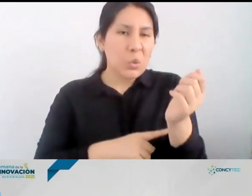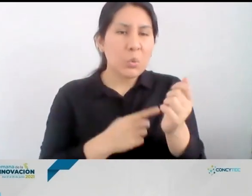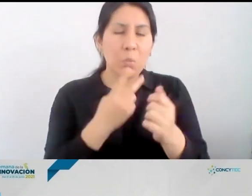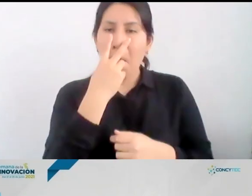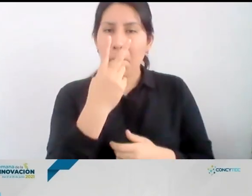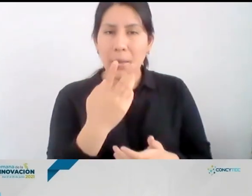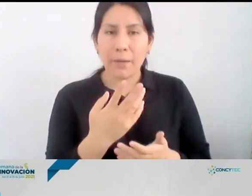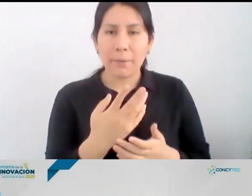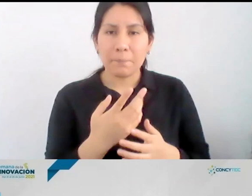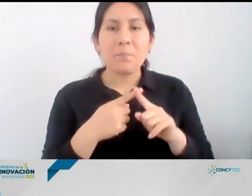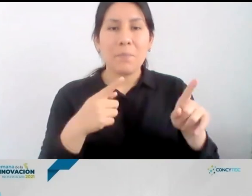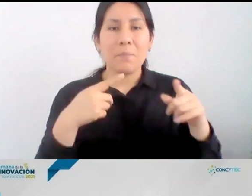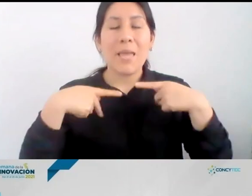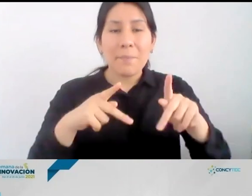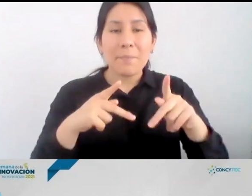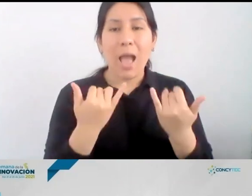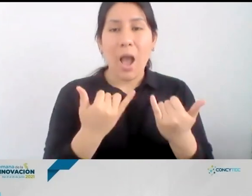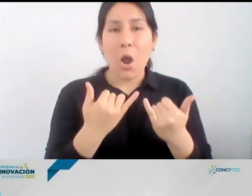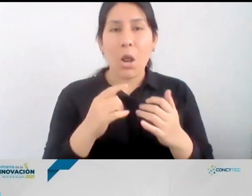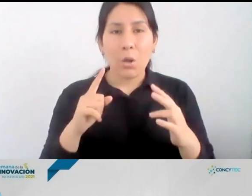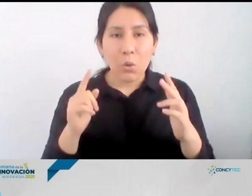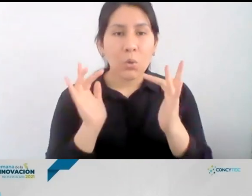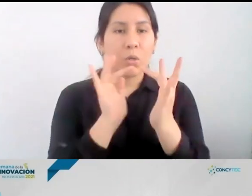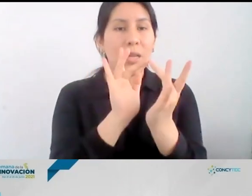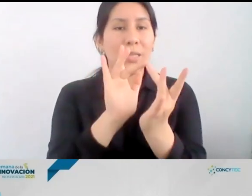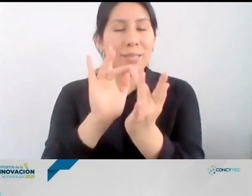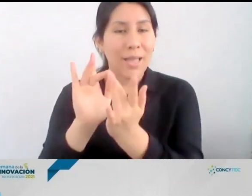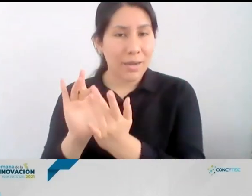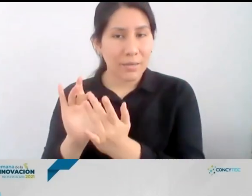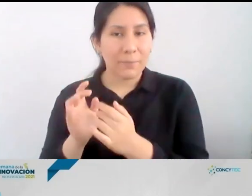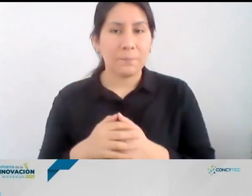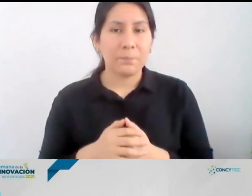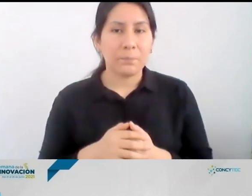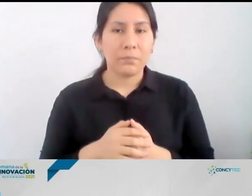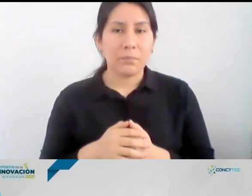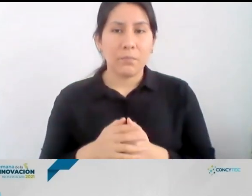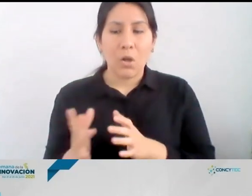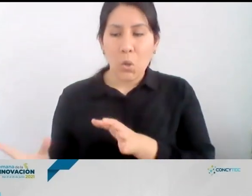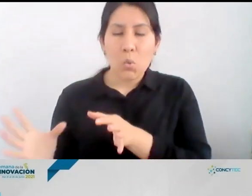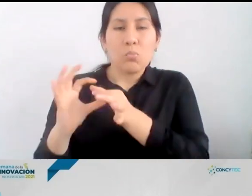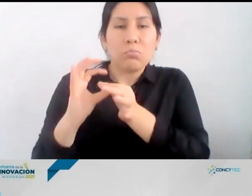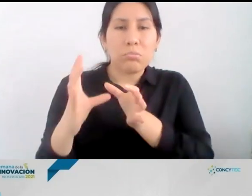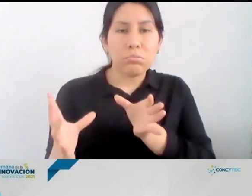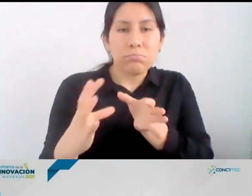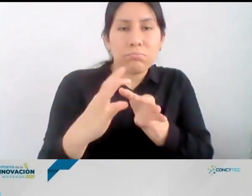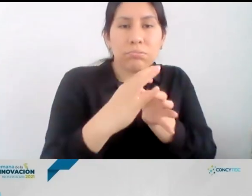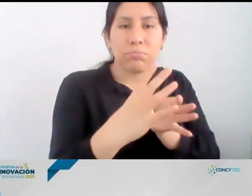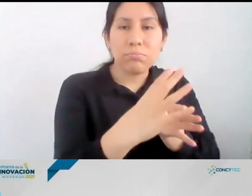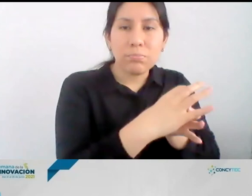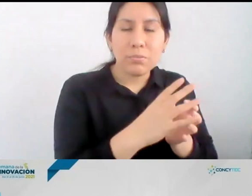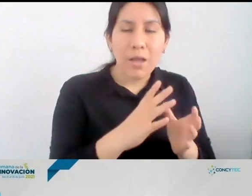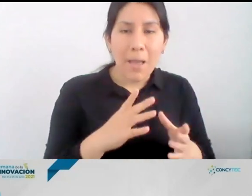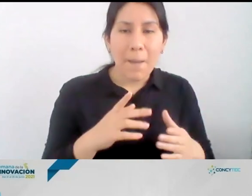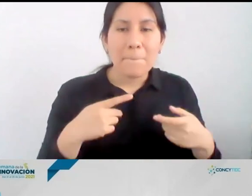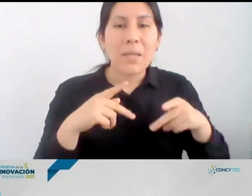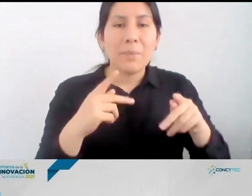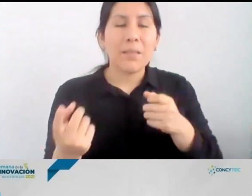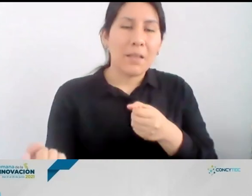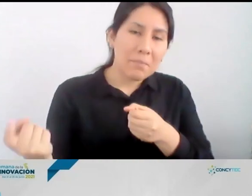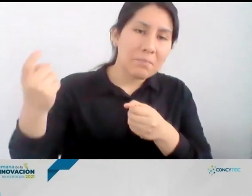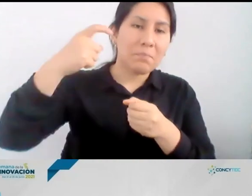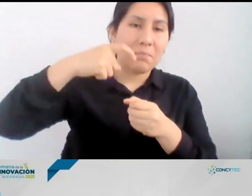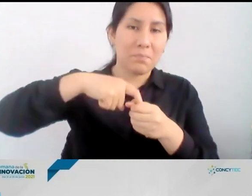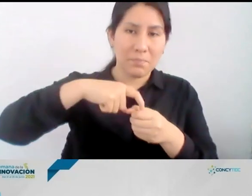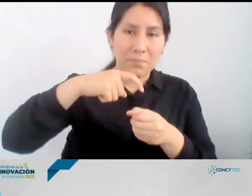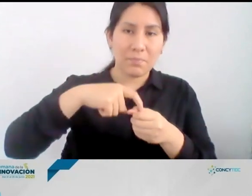de conectar varios actores, que tratan de generar, digamos, interacciones especializadas entre los mismos